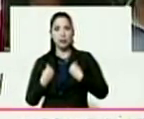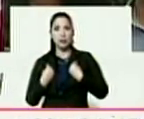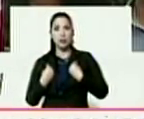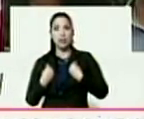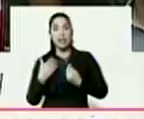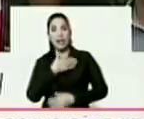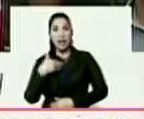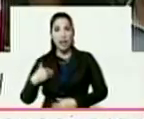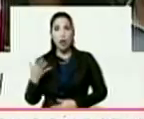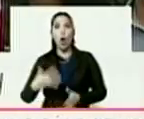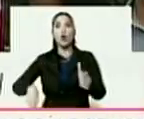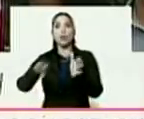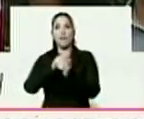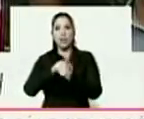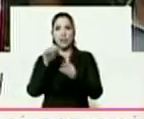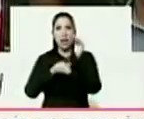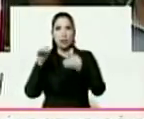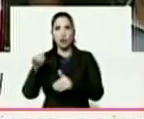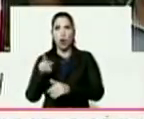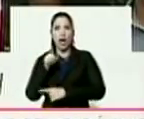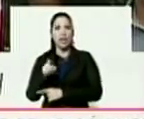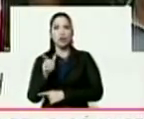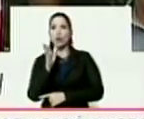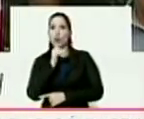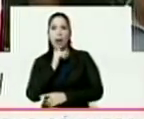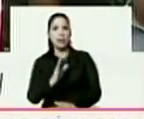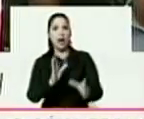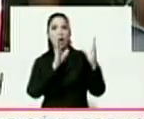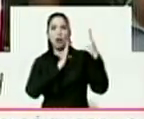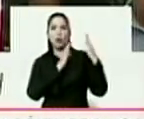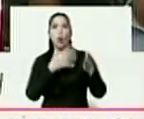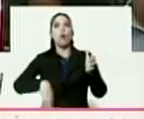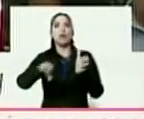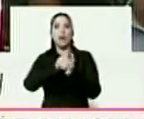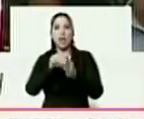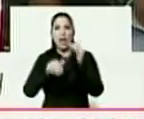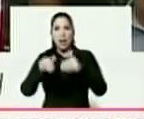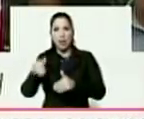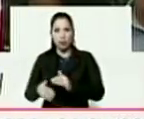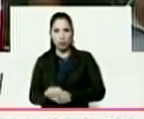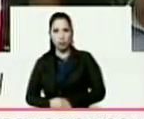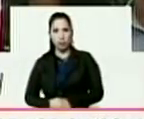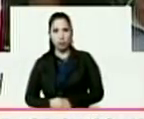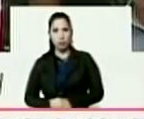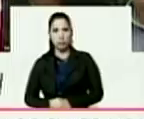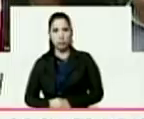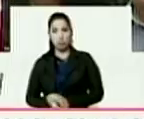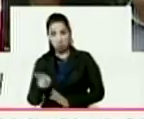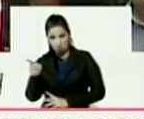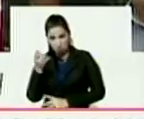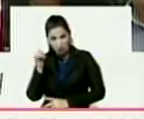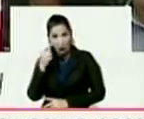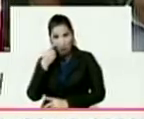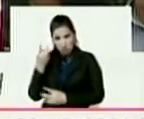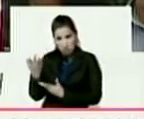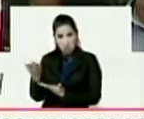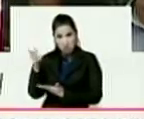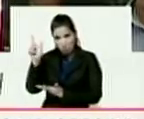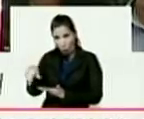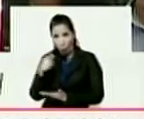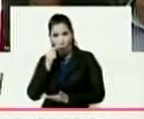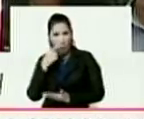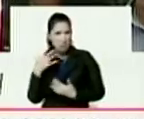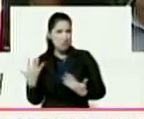gran cargo para para ser reelecto ahí está la plata la ambición